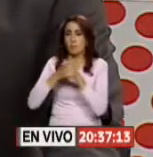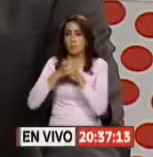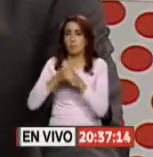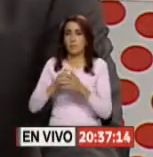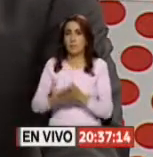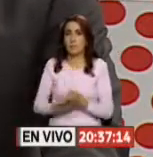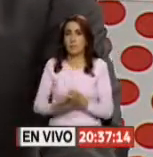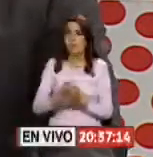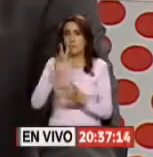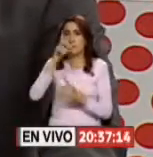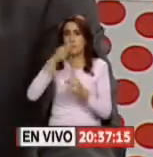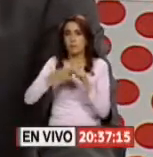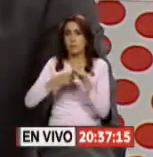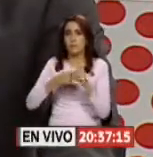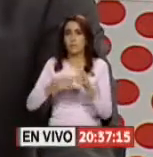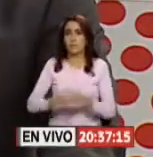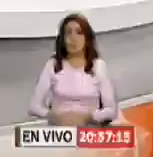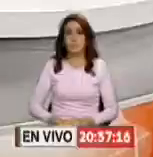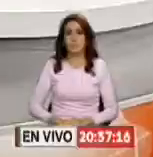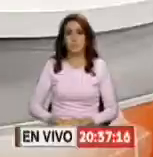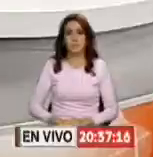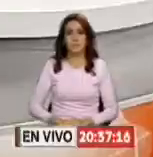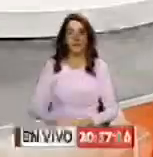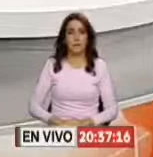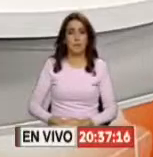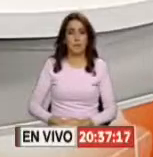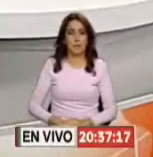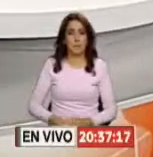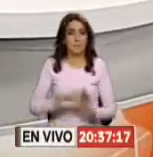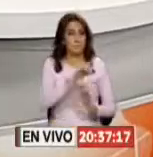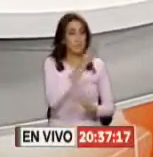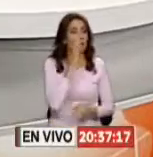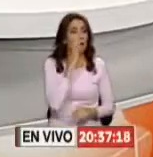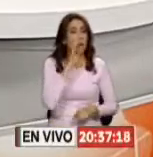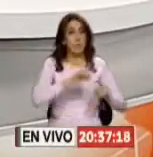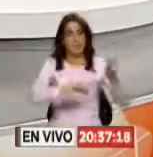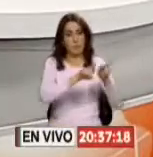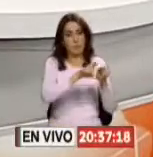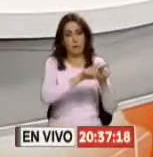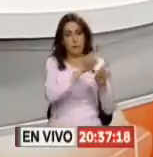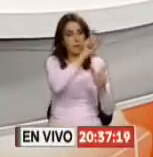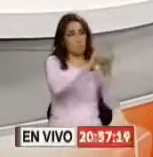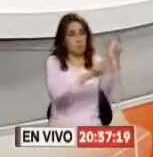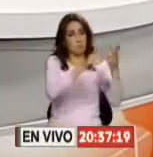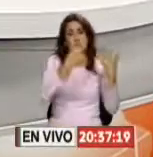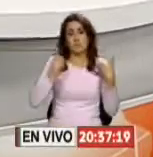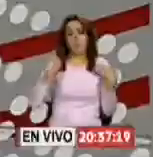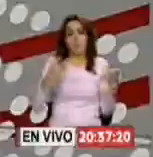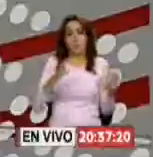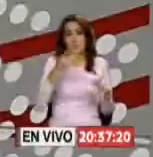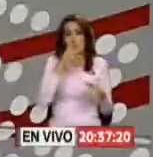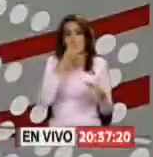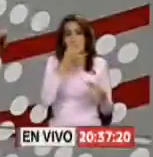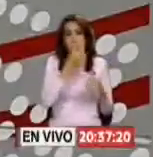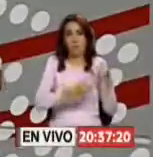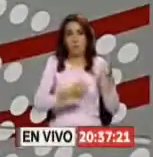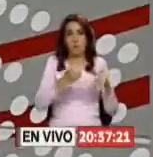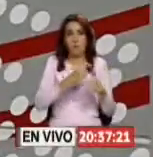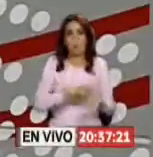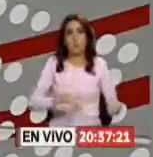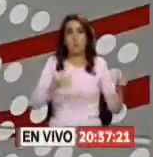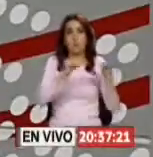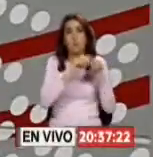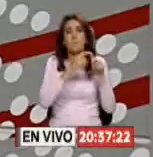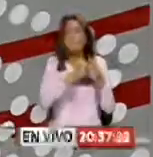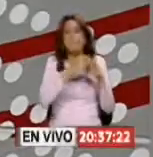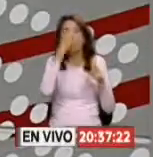Y va ya 3 meses. Y como en el caso de su madre, hay muchas personas más que están enfrentando esta situación. ¿Cuán urgente resulta